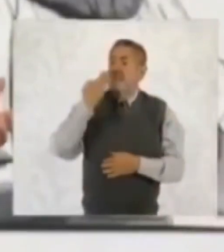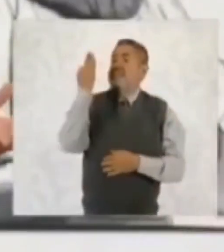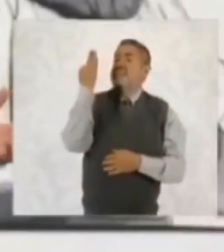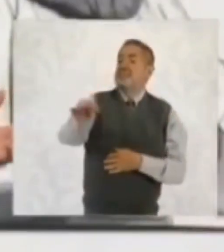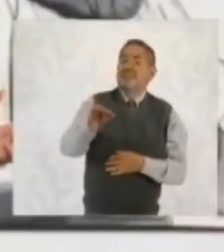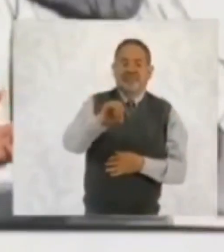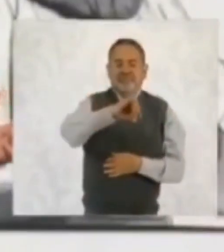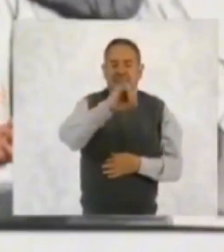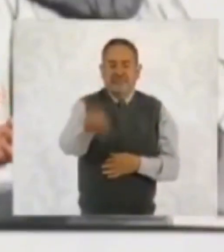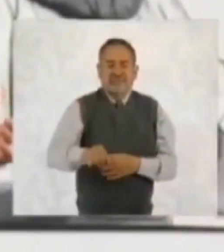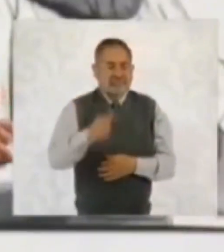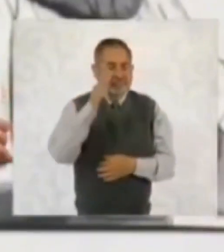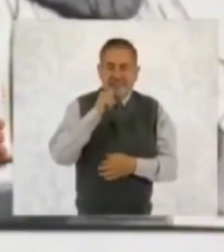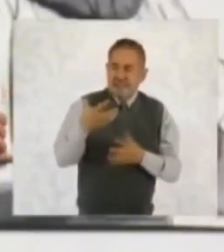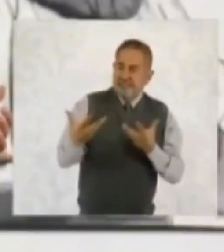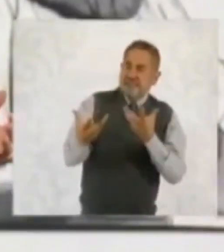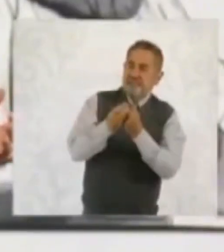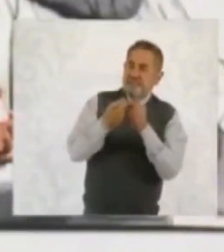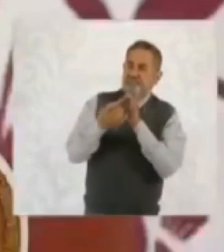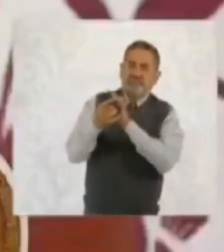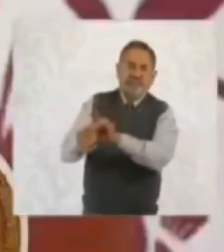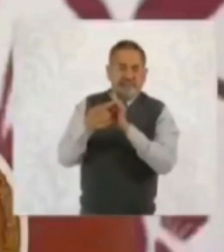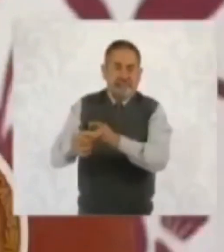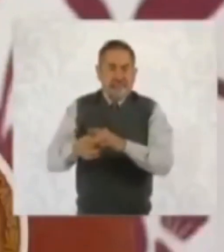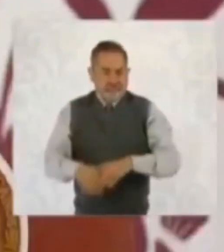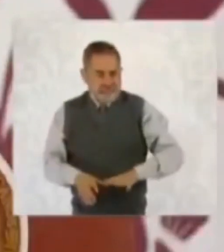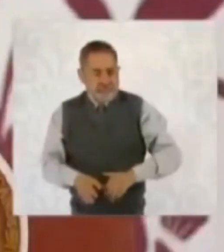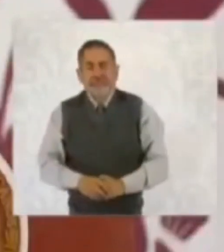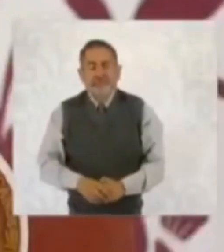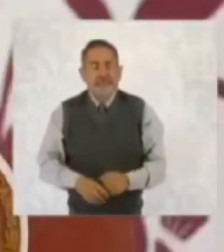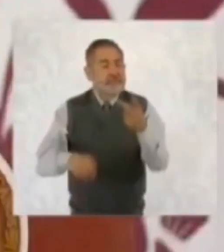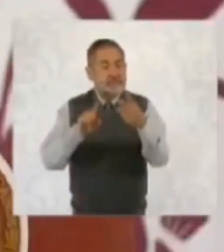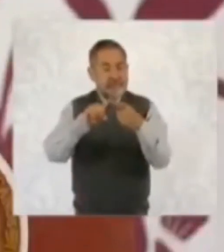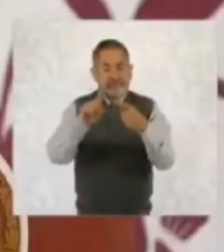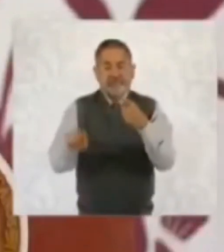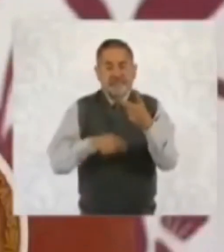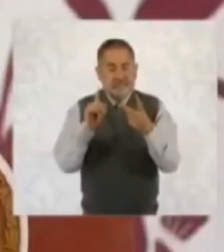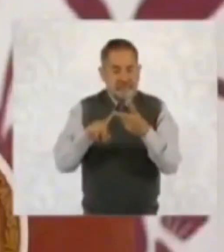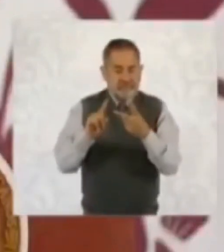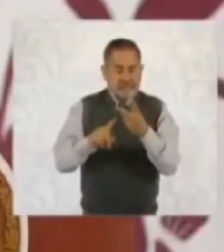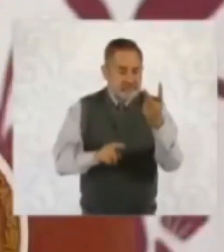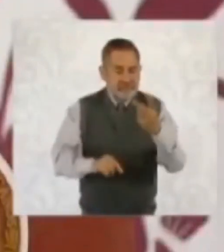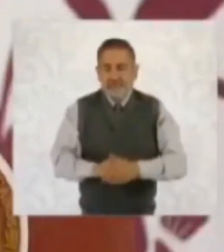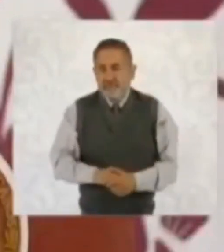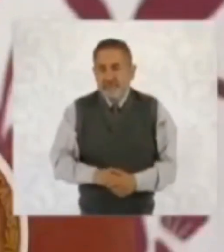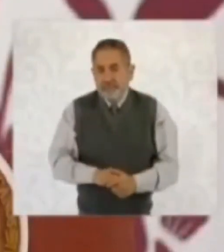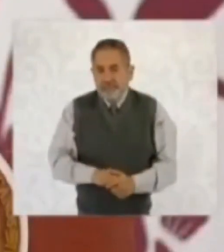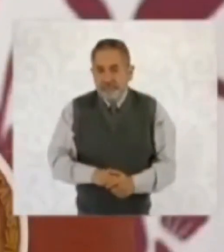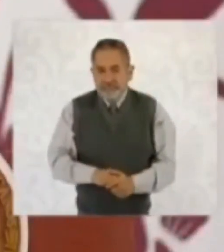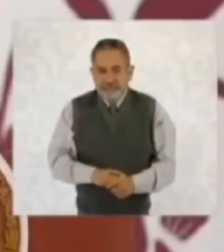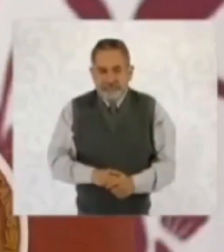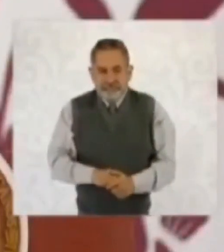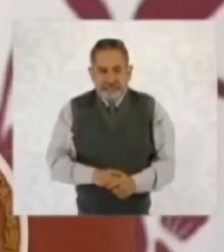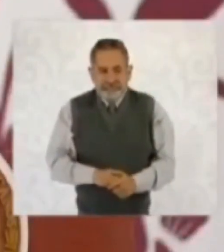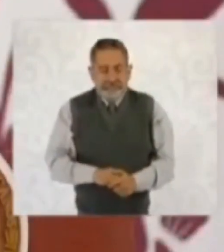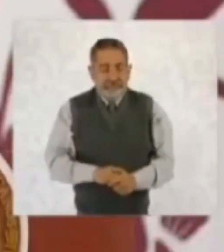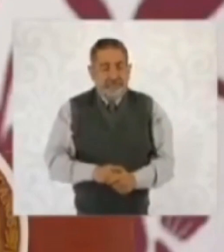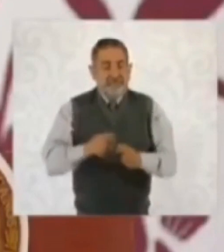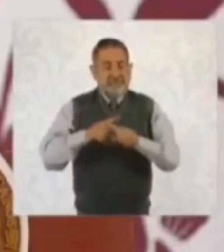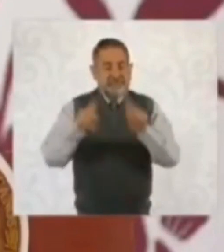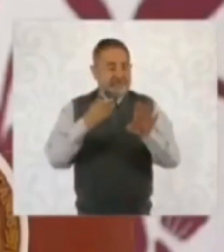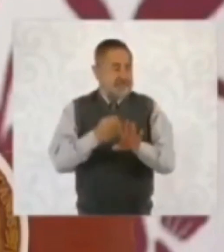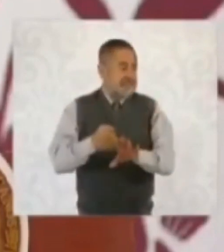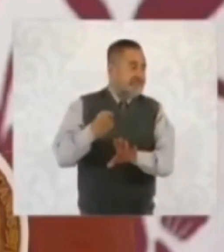gente, siempre vamos a estar cerca. Eso es lo primero. Lo segundo es que, a diferencia